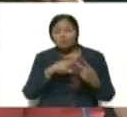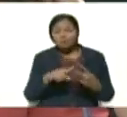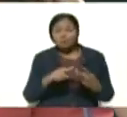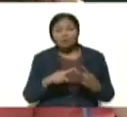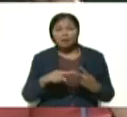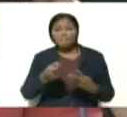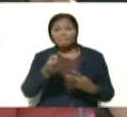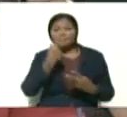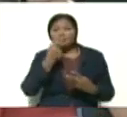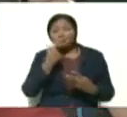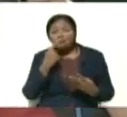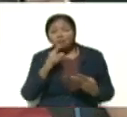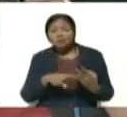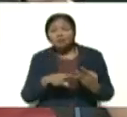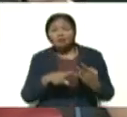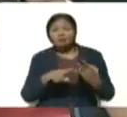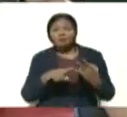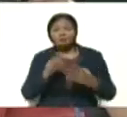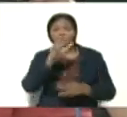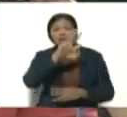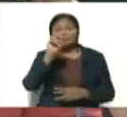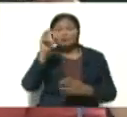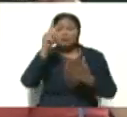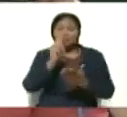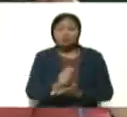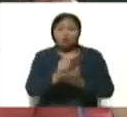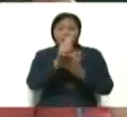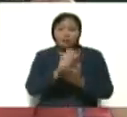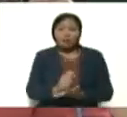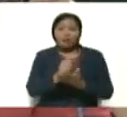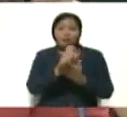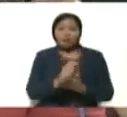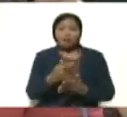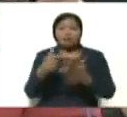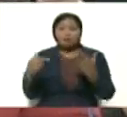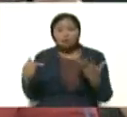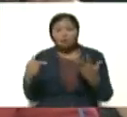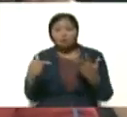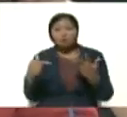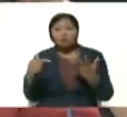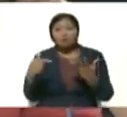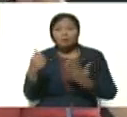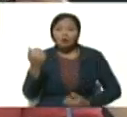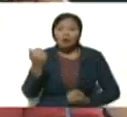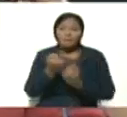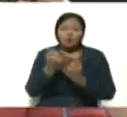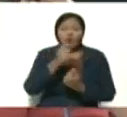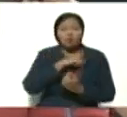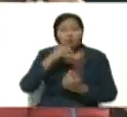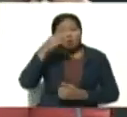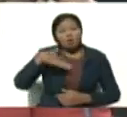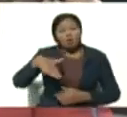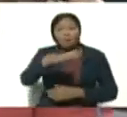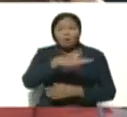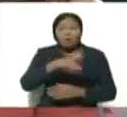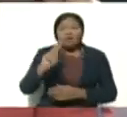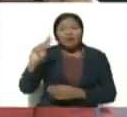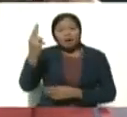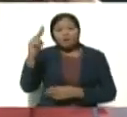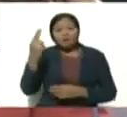medicina, unas 30 toneladas de estos insumos para el apoyo de nuestro pueblo de